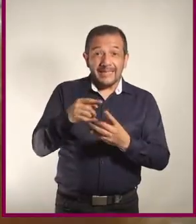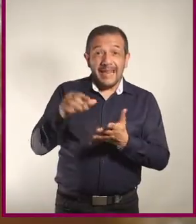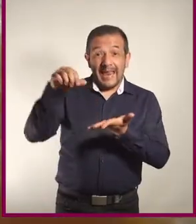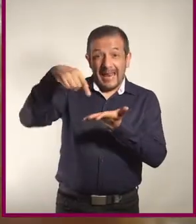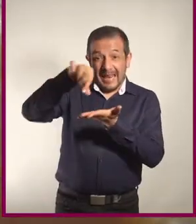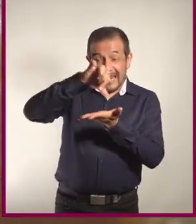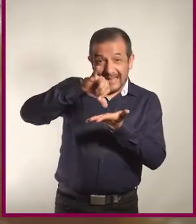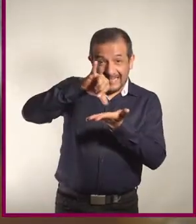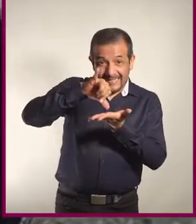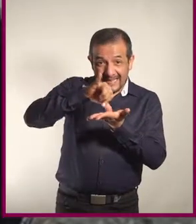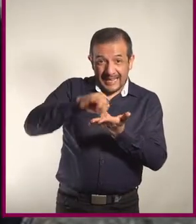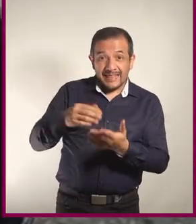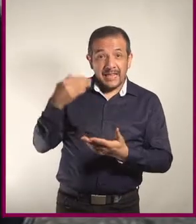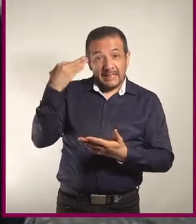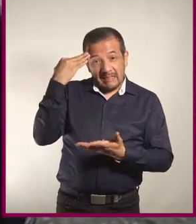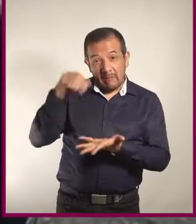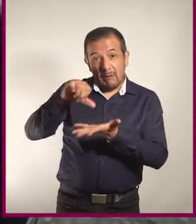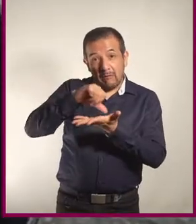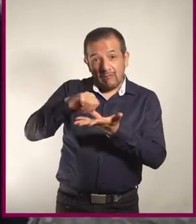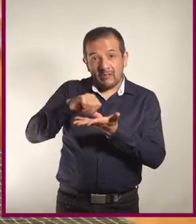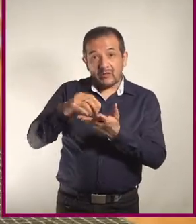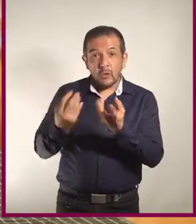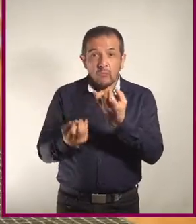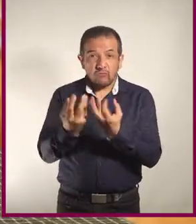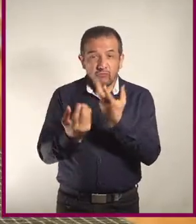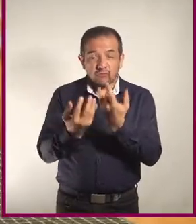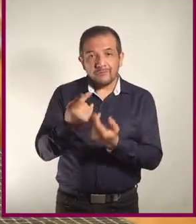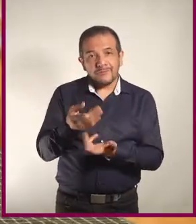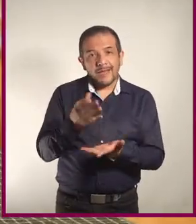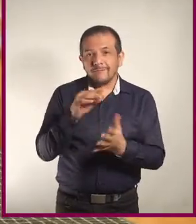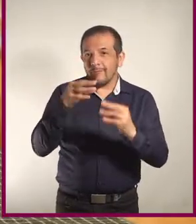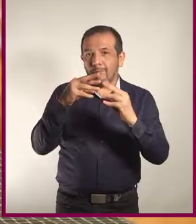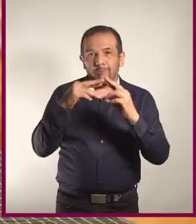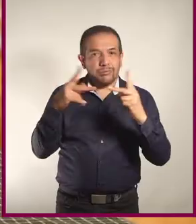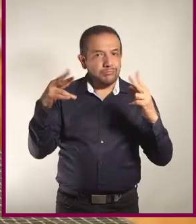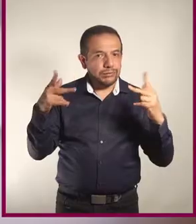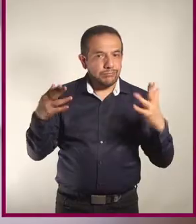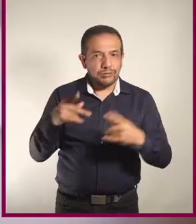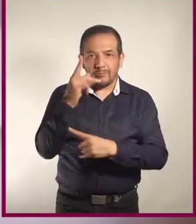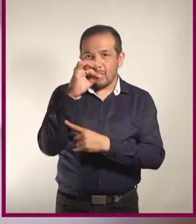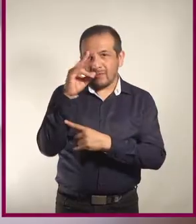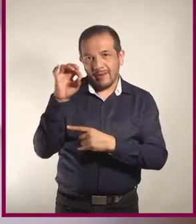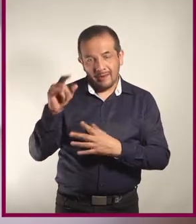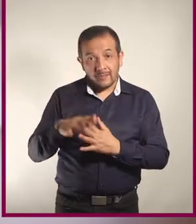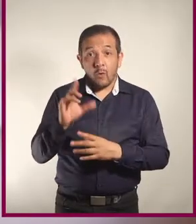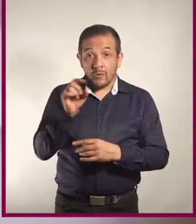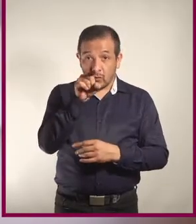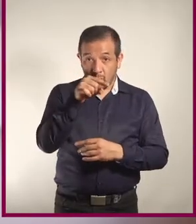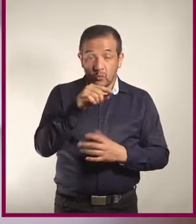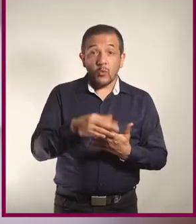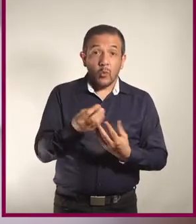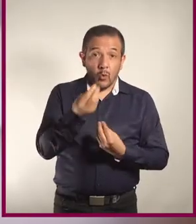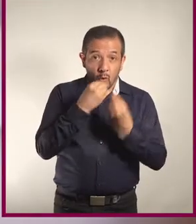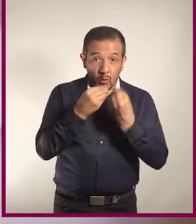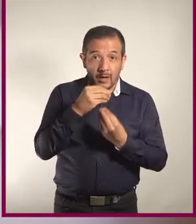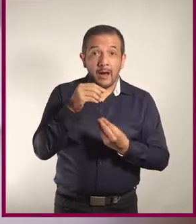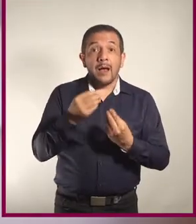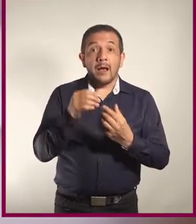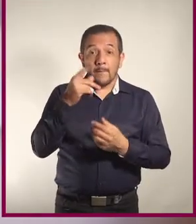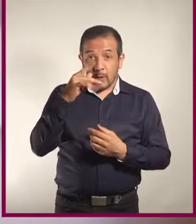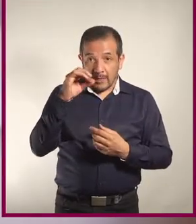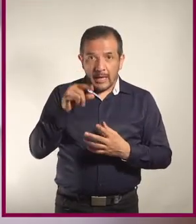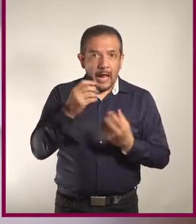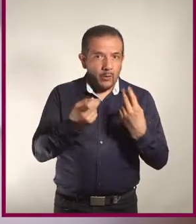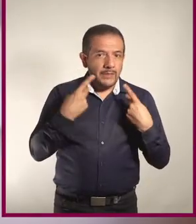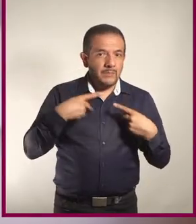cocinó con aceite reciclado a lo largo de muchas horas, ya no es una buena fuente de proteínas. Para aumentar el consumo de proteína, mucha gente